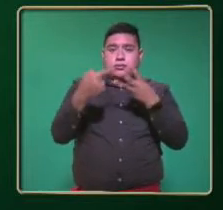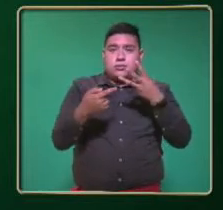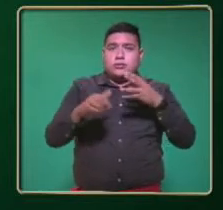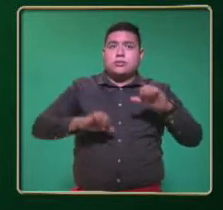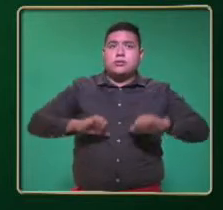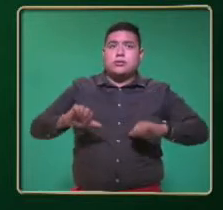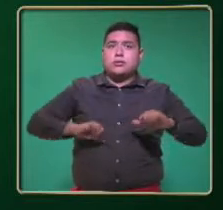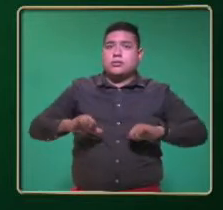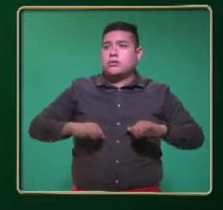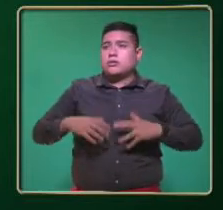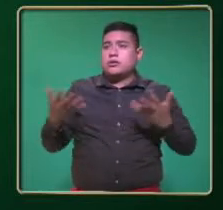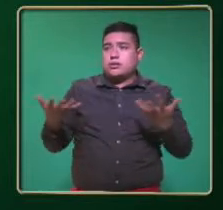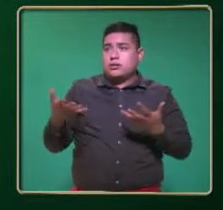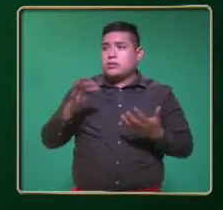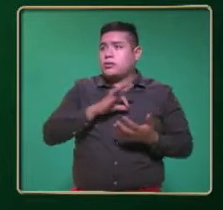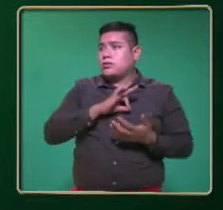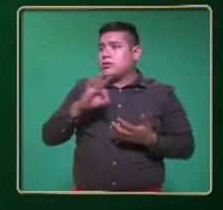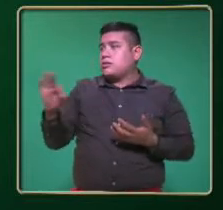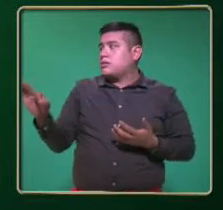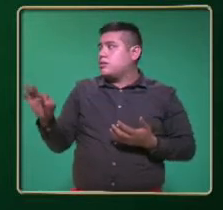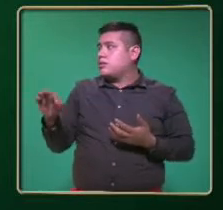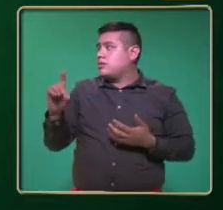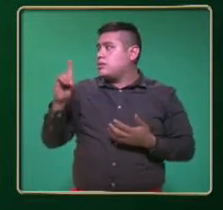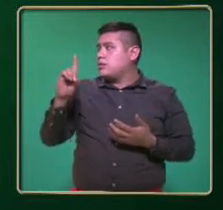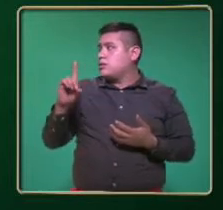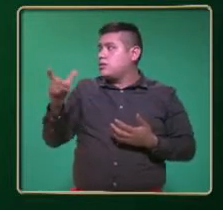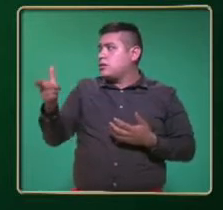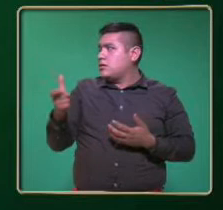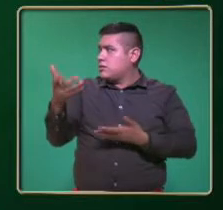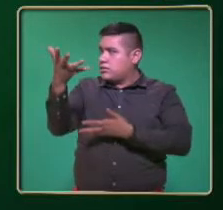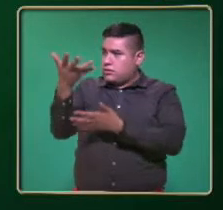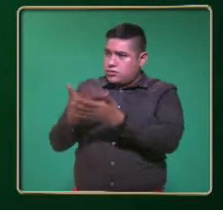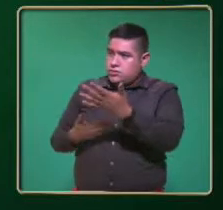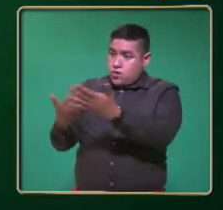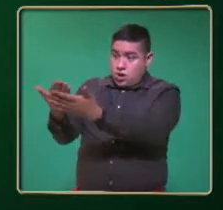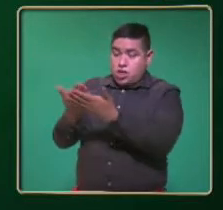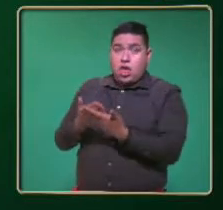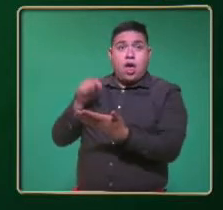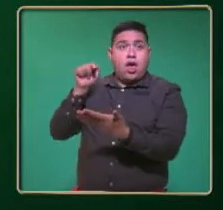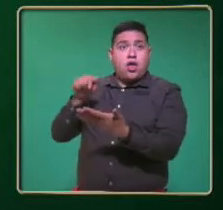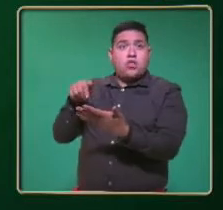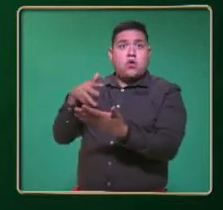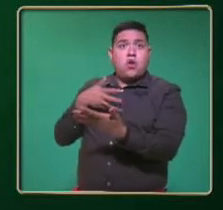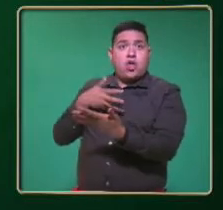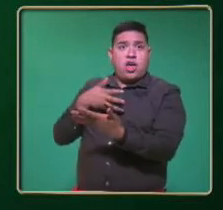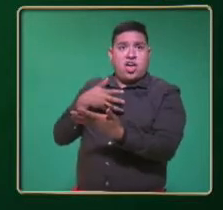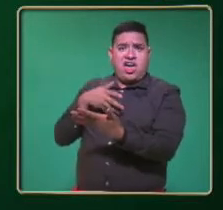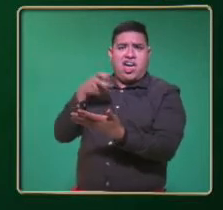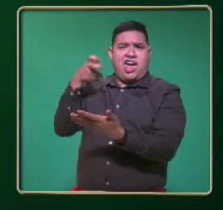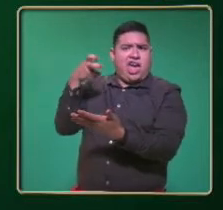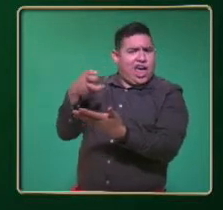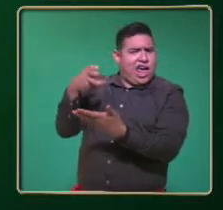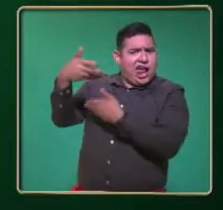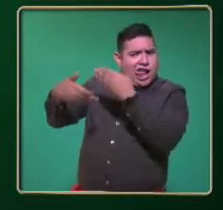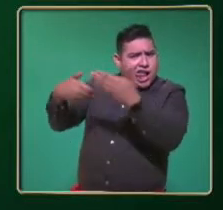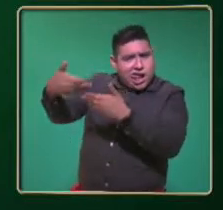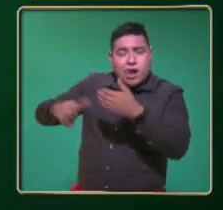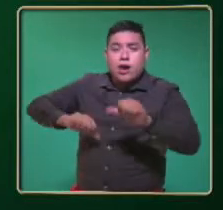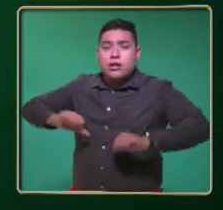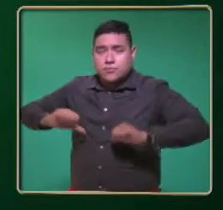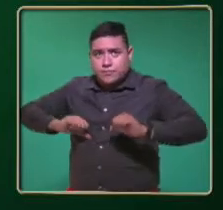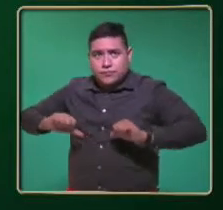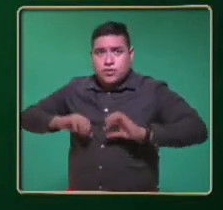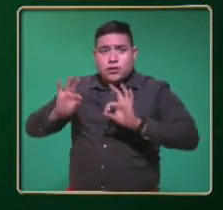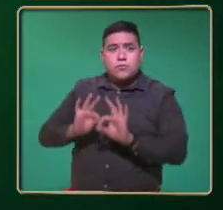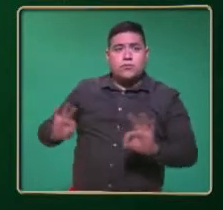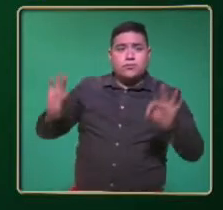que podemos hacer una vez terminado el diagnóstico o que te lo entregan. Posterior a ello, las actividades importantes que tienes